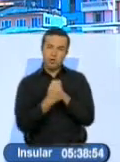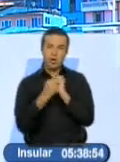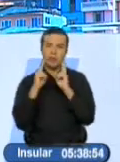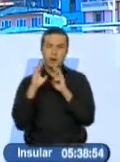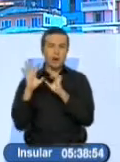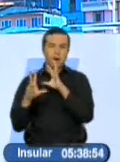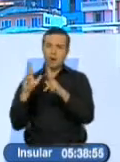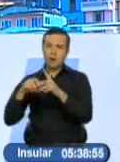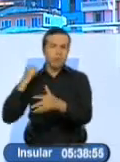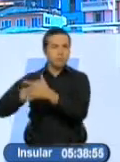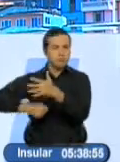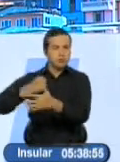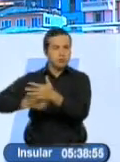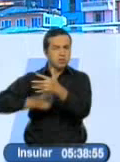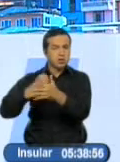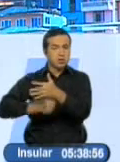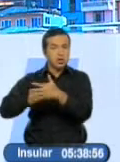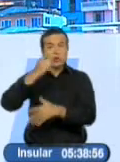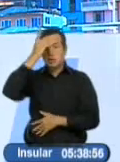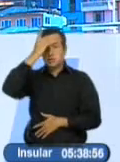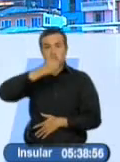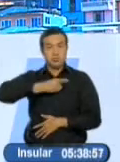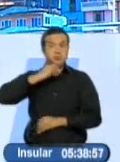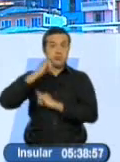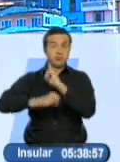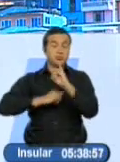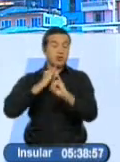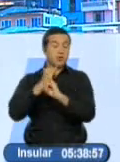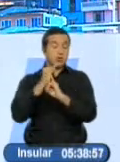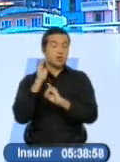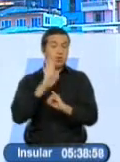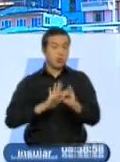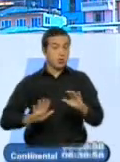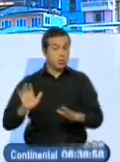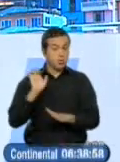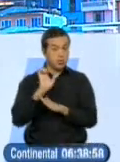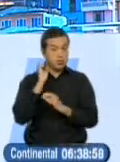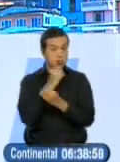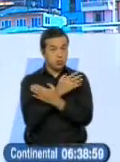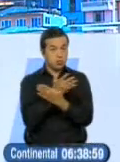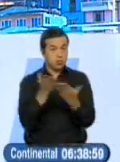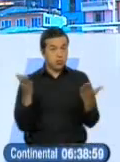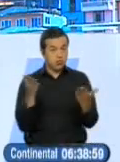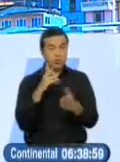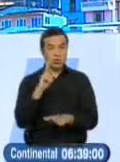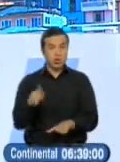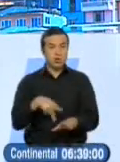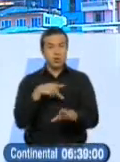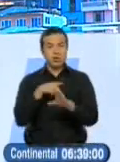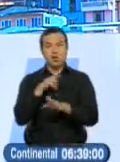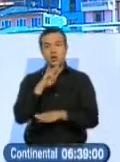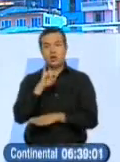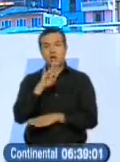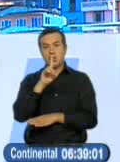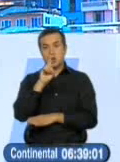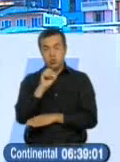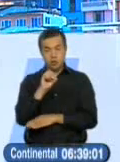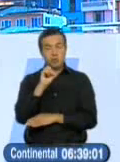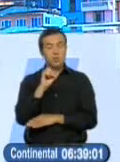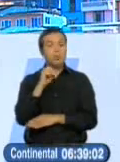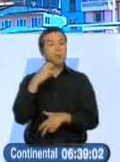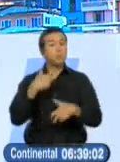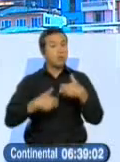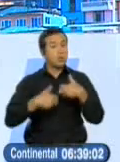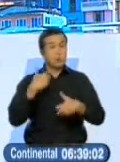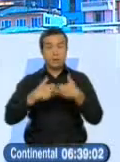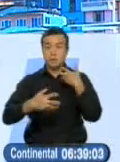corrupción deberá estar acompañada por decisiones internacionales como país. Así lo considera el sociólogo Ricardo Molineros, pues este problema de falta